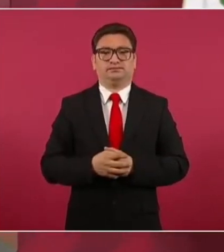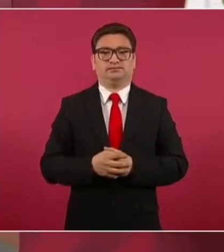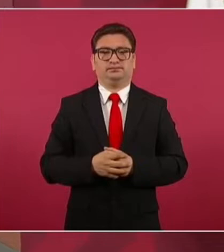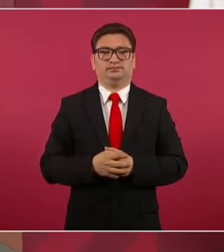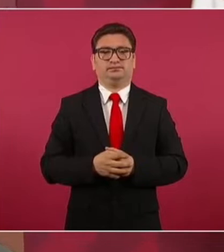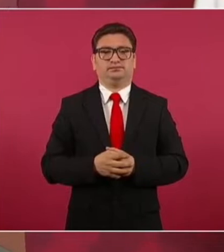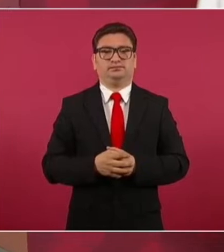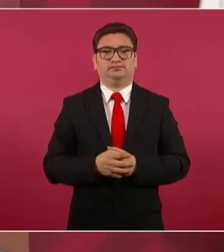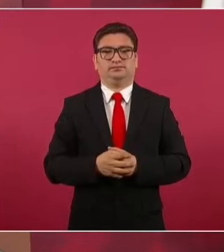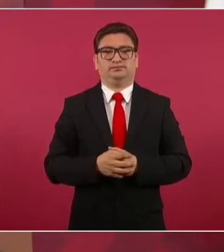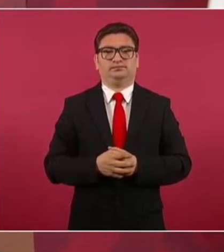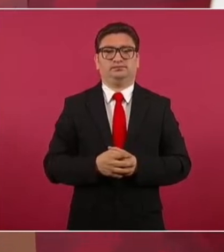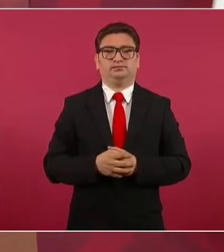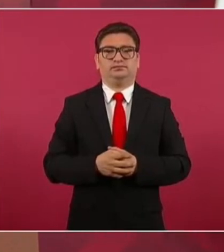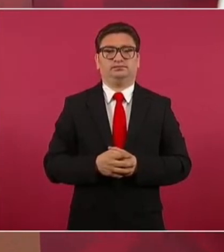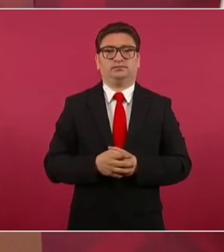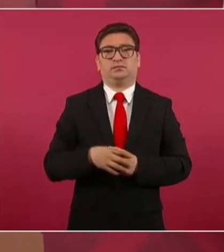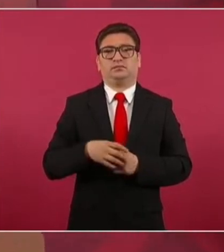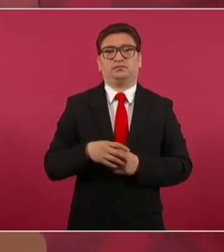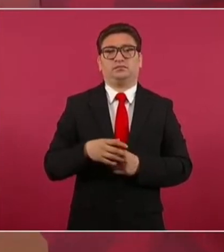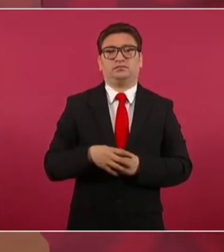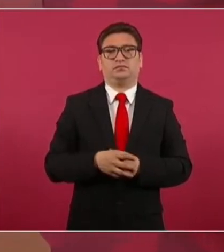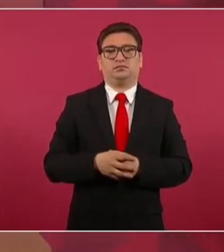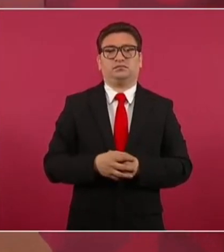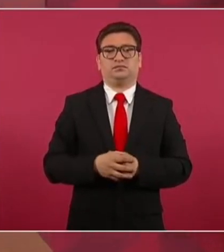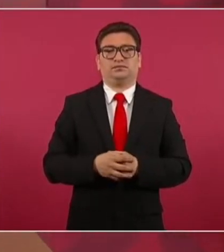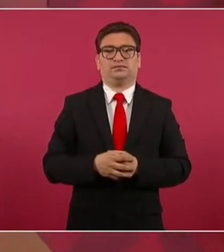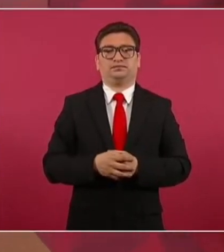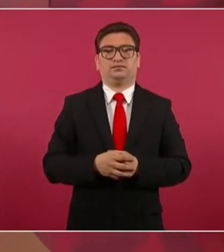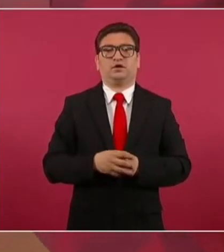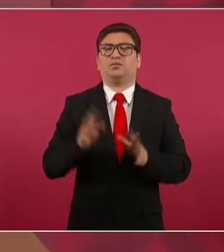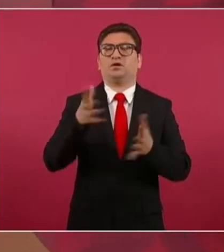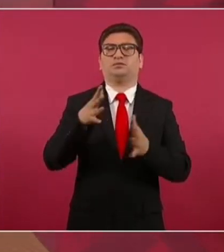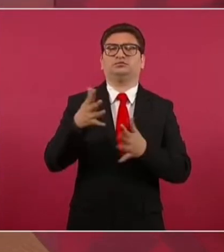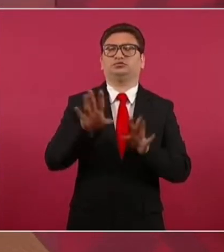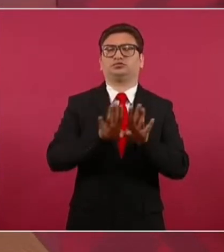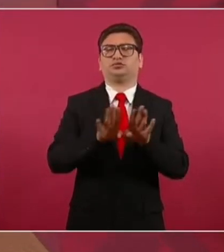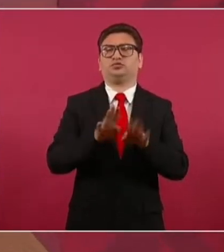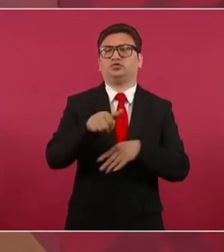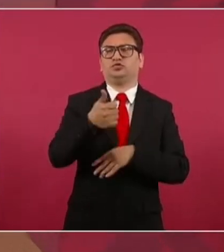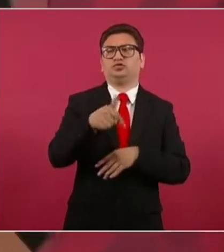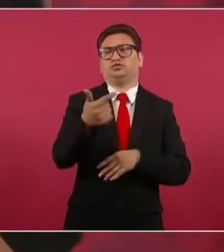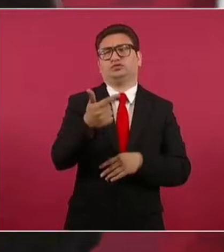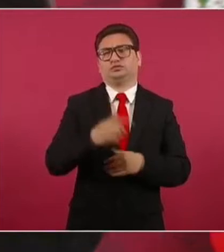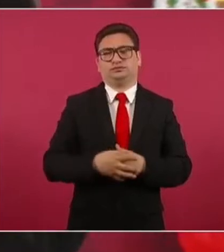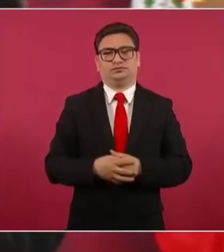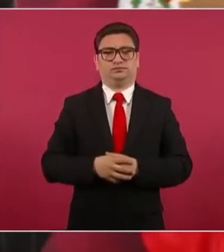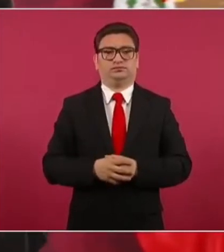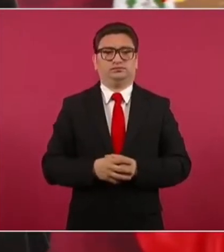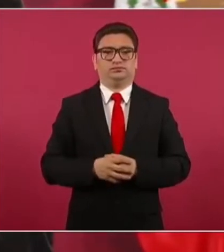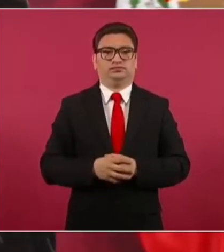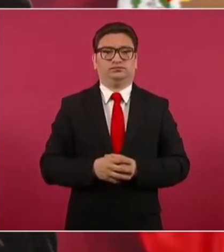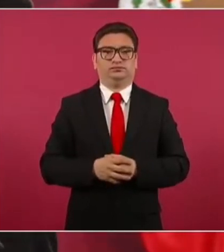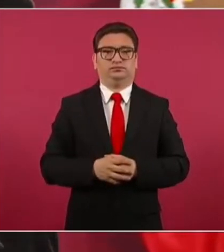sea, va Menos a de salir 10,000. como, sí, 11 o